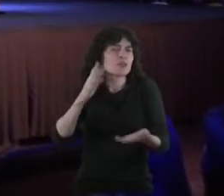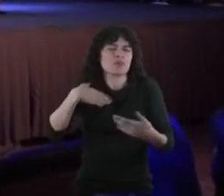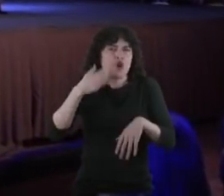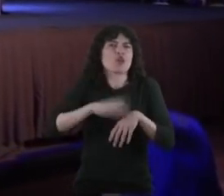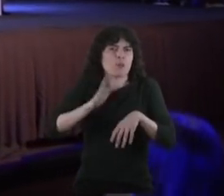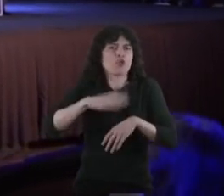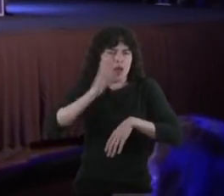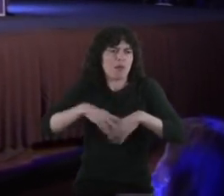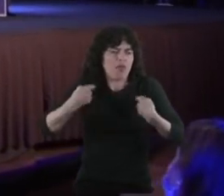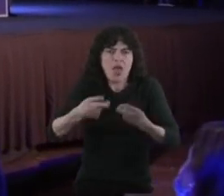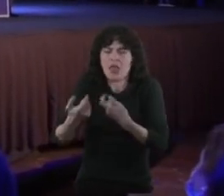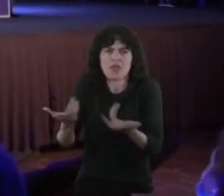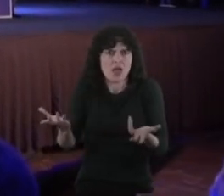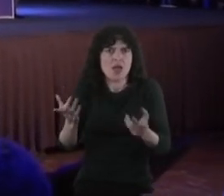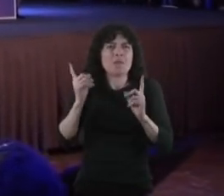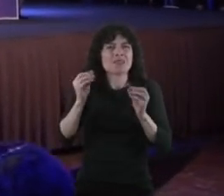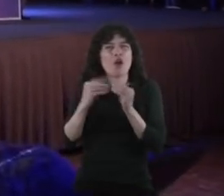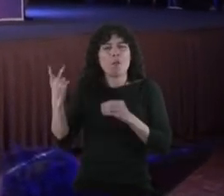Y como bien dijo Héctor,